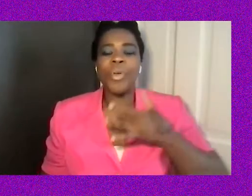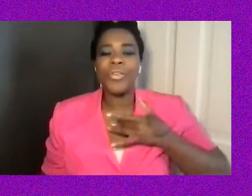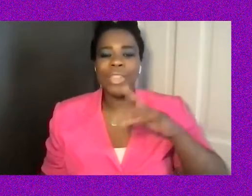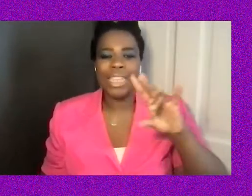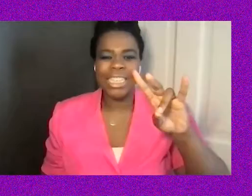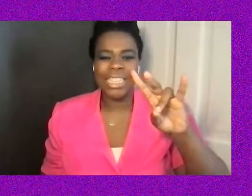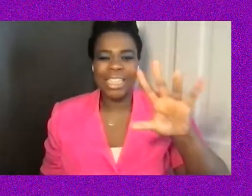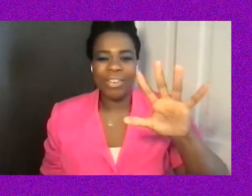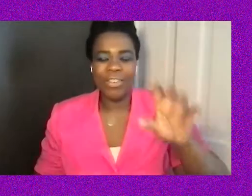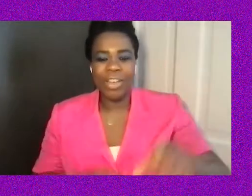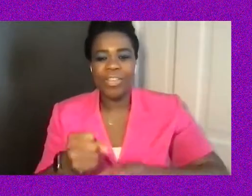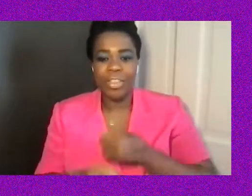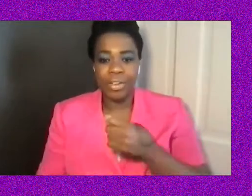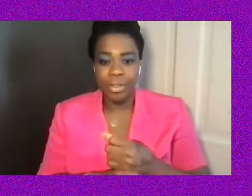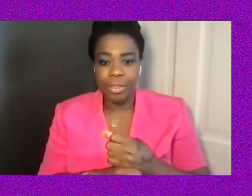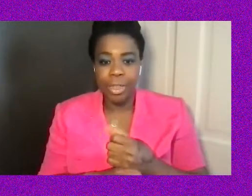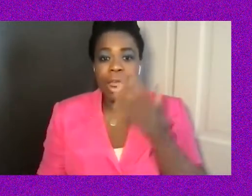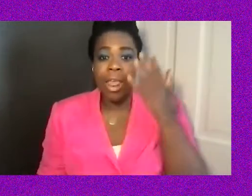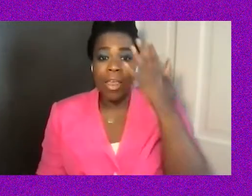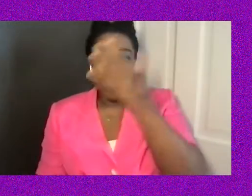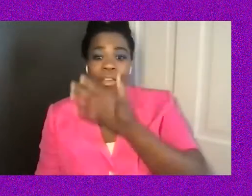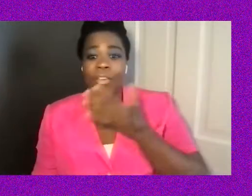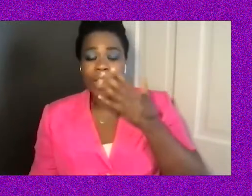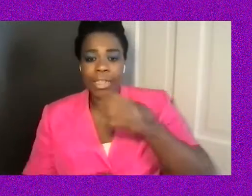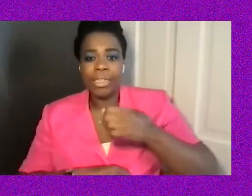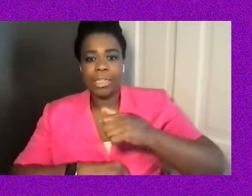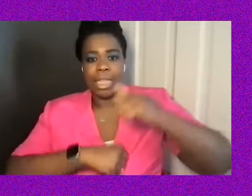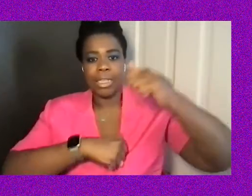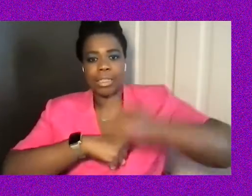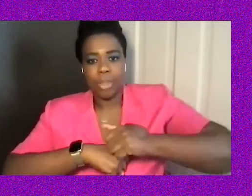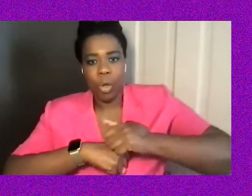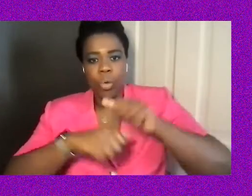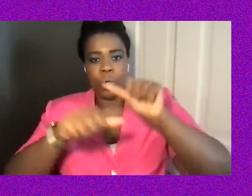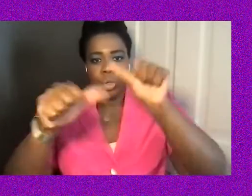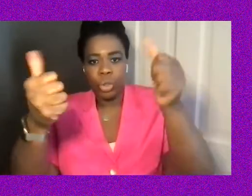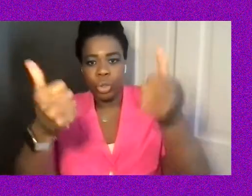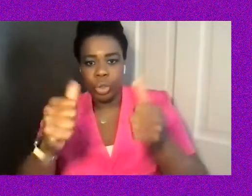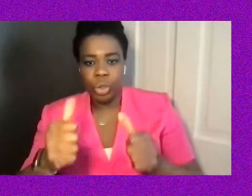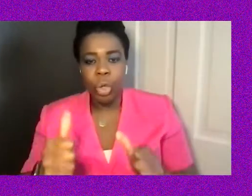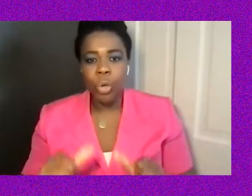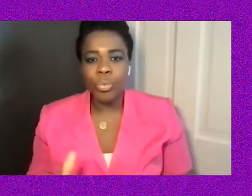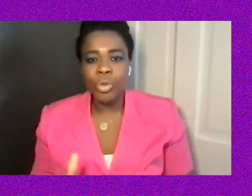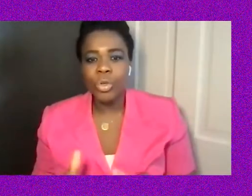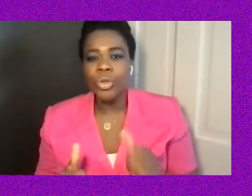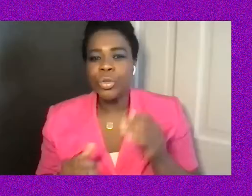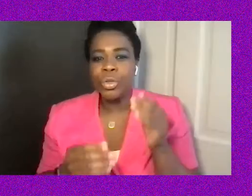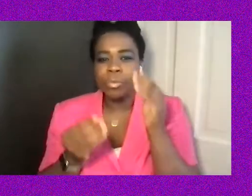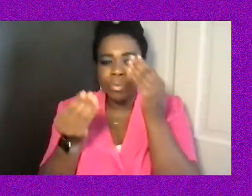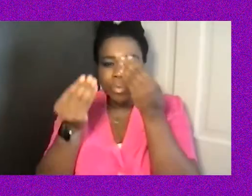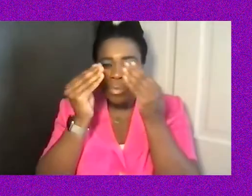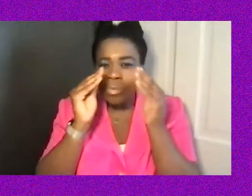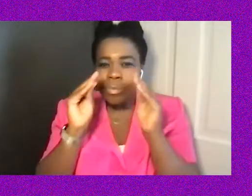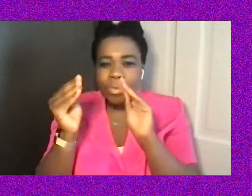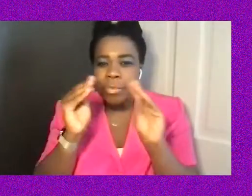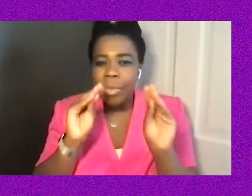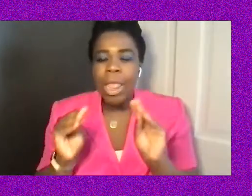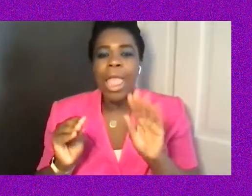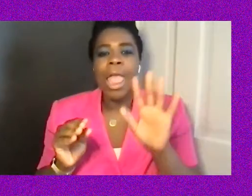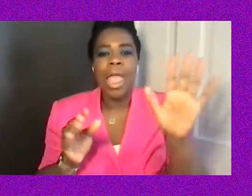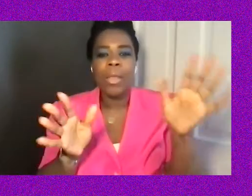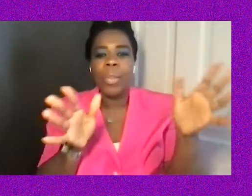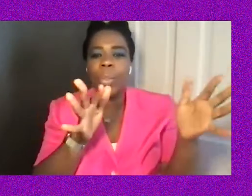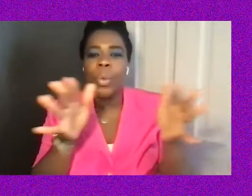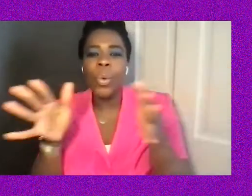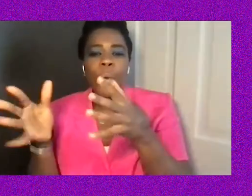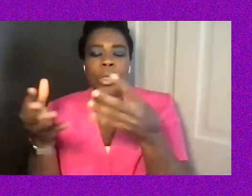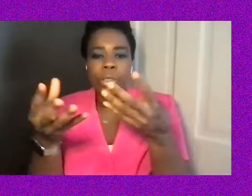por Grace Lee Boggs en su cumpleaños. Features rounded, softened by wind. The